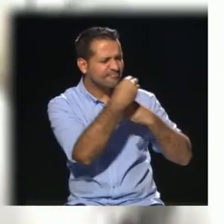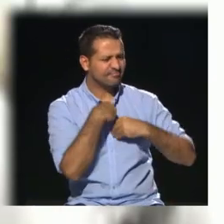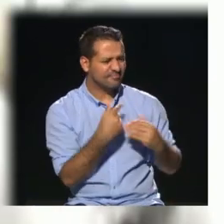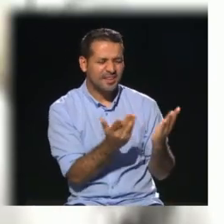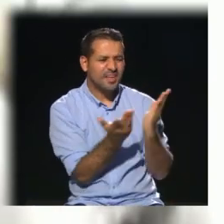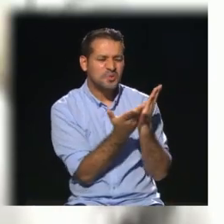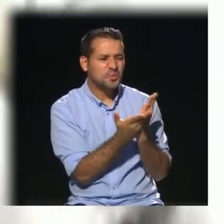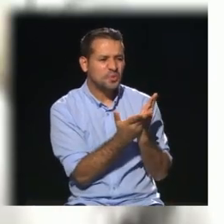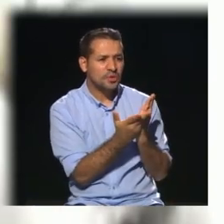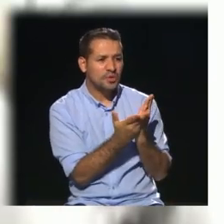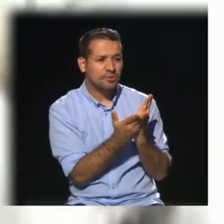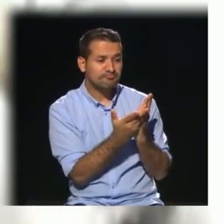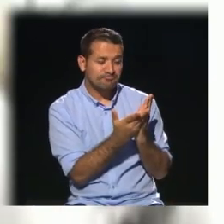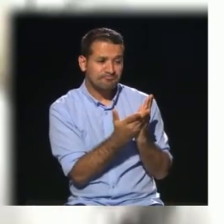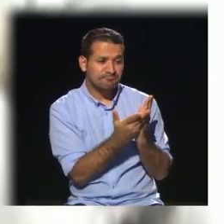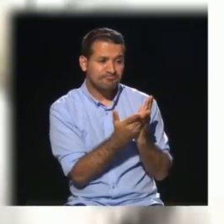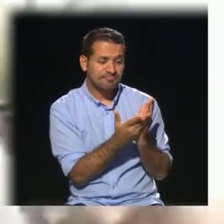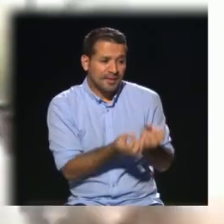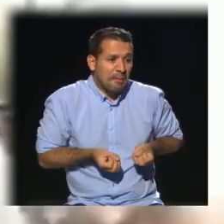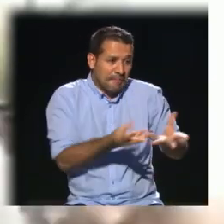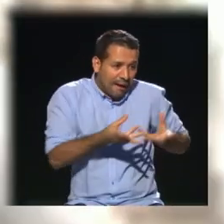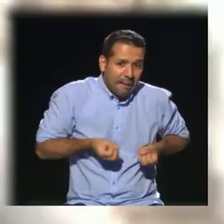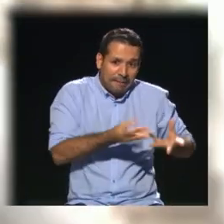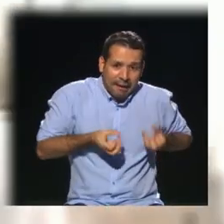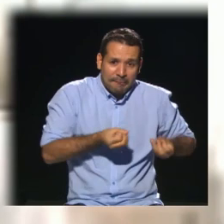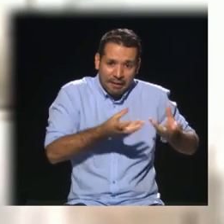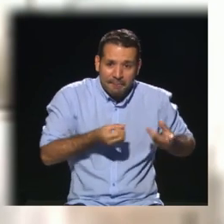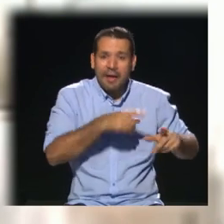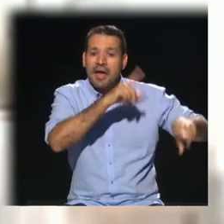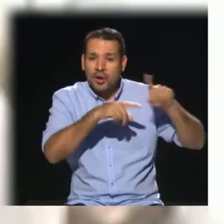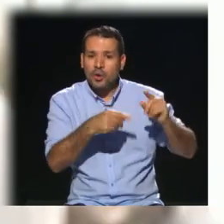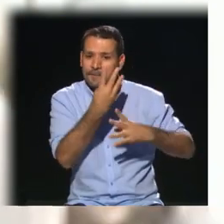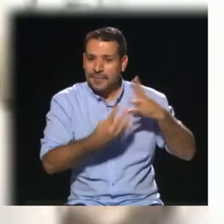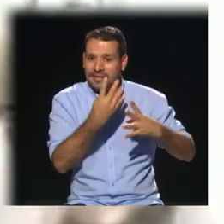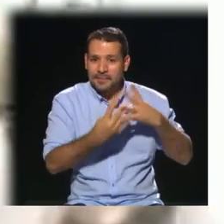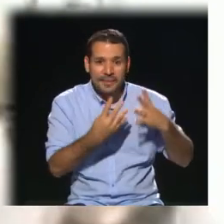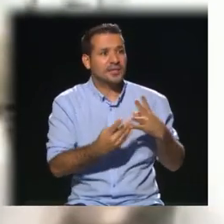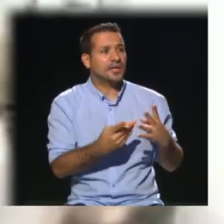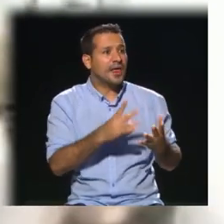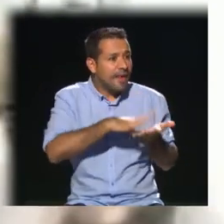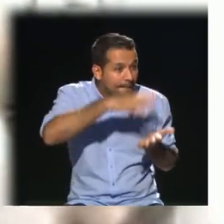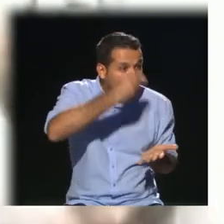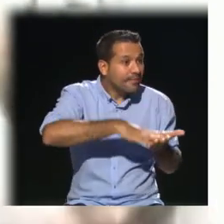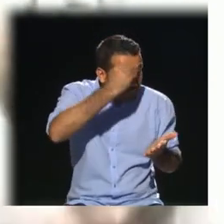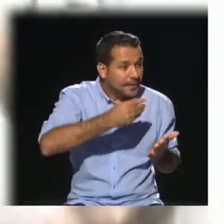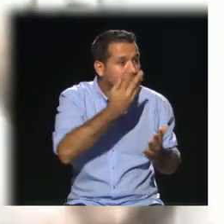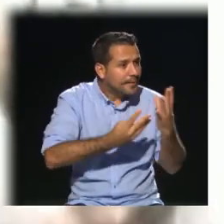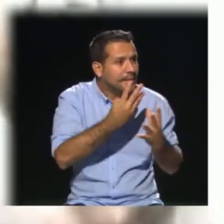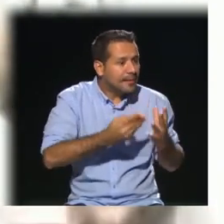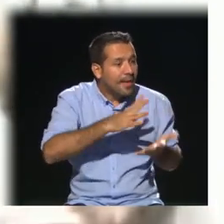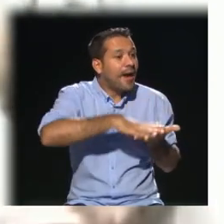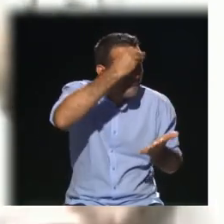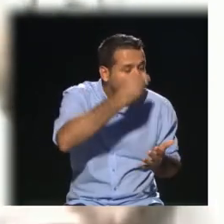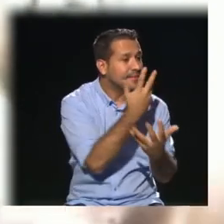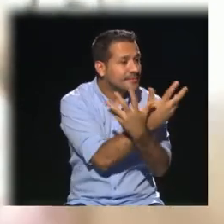desgastamos salvando. Es muy bonito porque queremos salvar las matemáticas, queremos salvar la filosofía, queremos rescatar